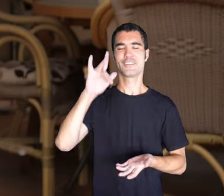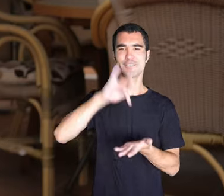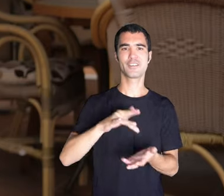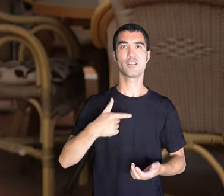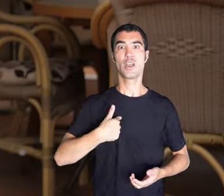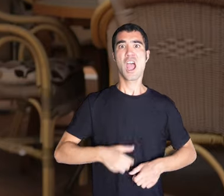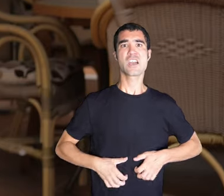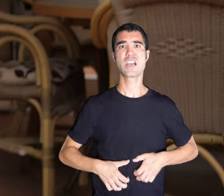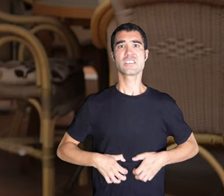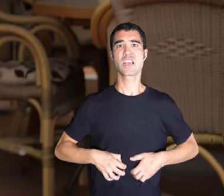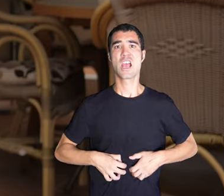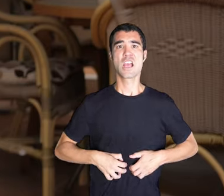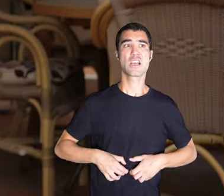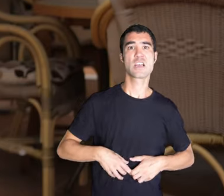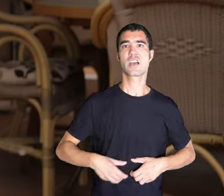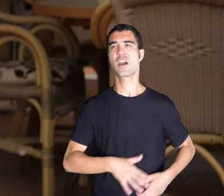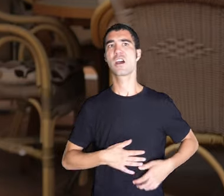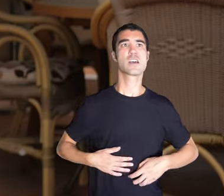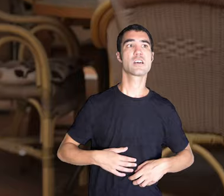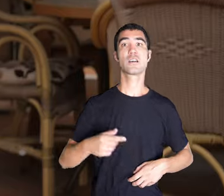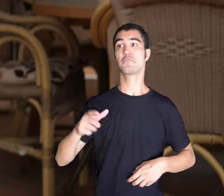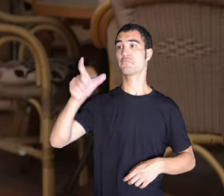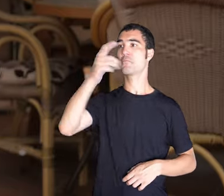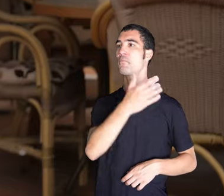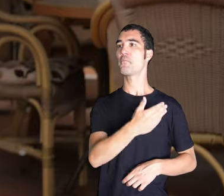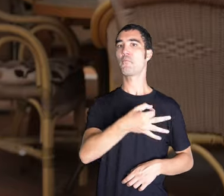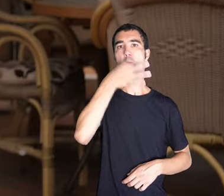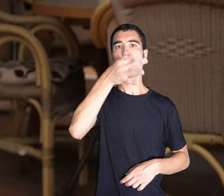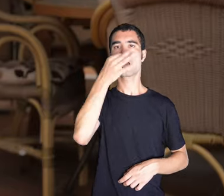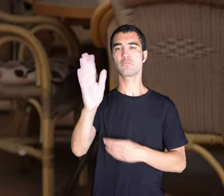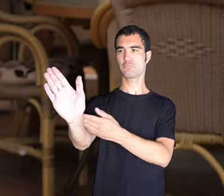empezó a tener contracciones y todo esto. Se presentaron por la tarde